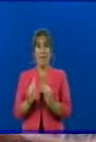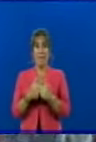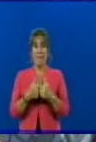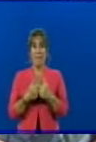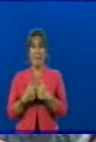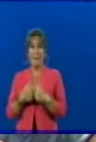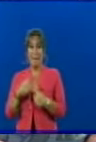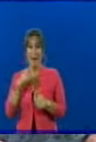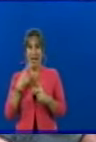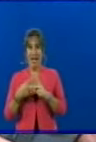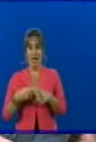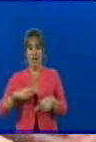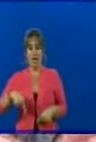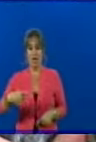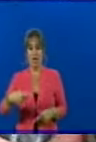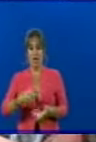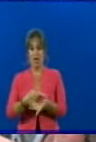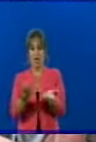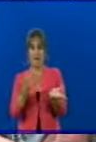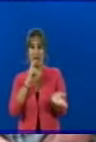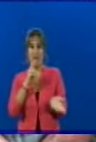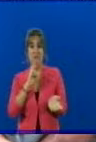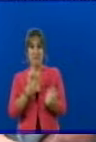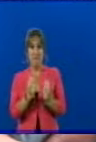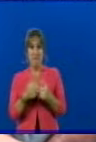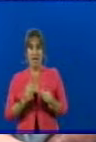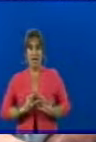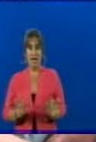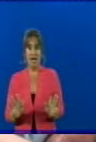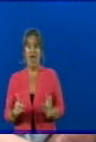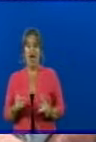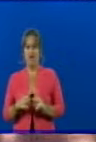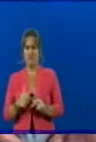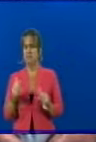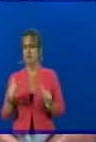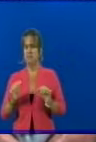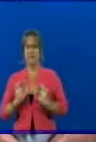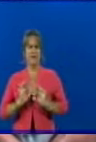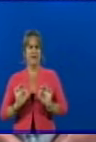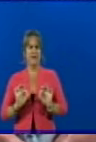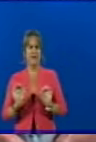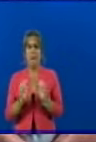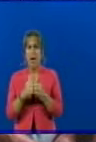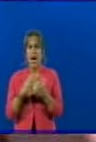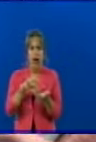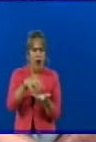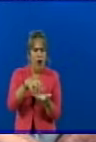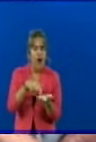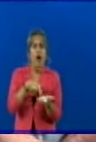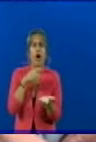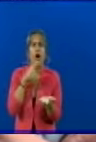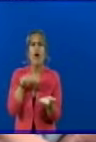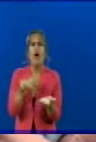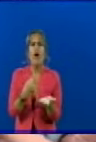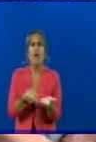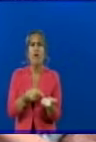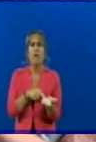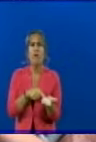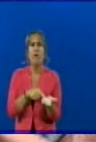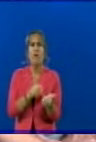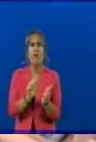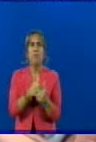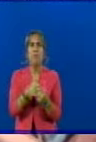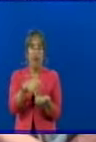llegando todos los días, por lo menos hace unos cuantos días que está, ha estabilizado. ¿La calidad del pan de maíz?